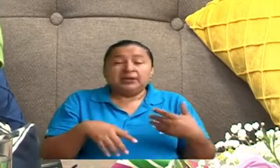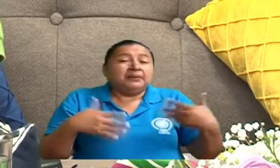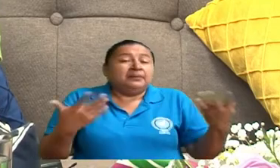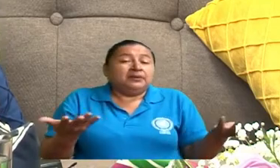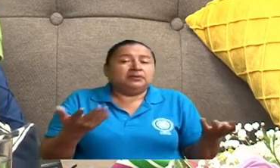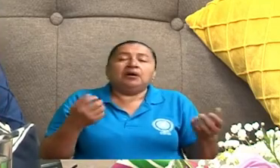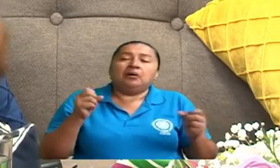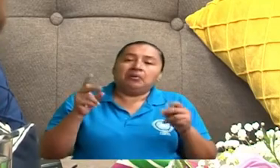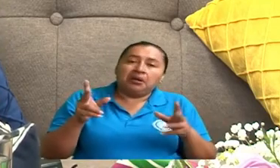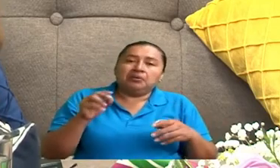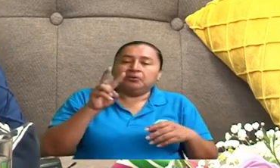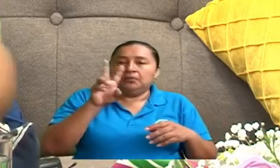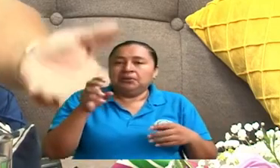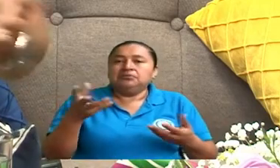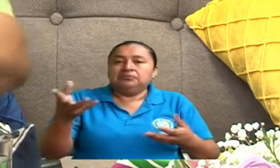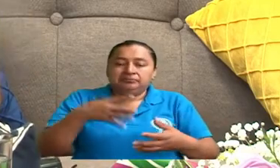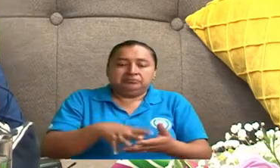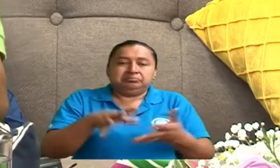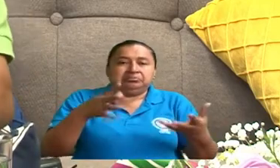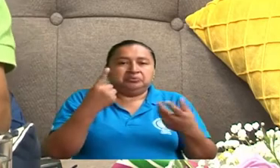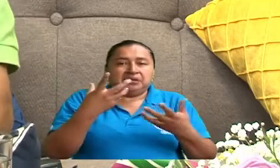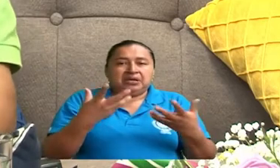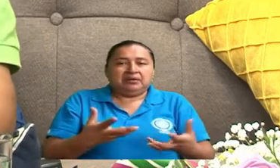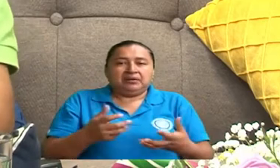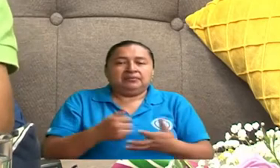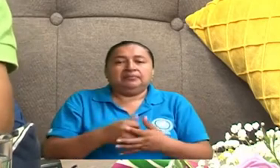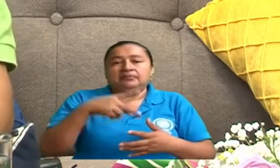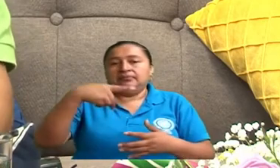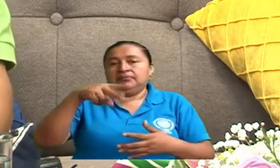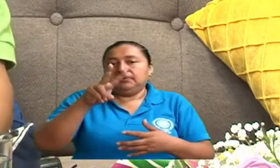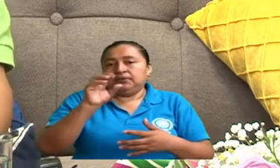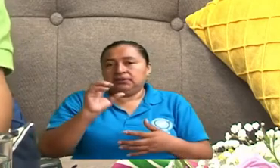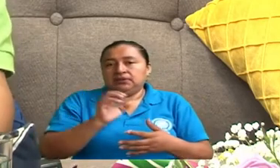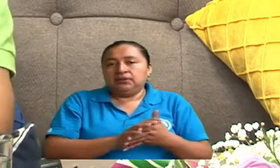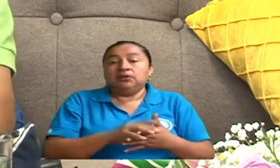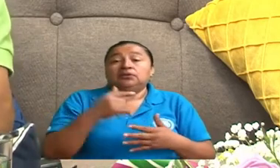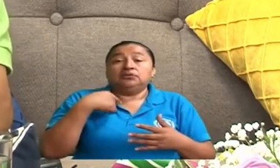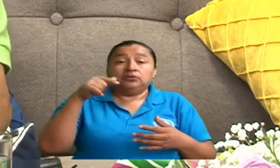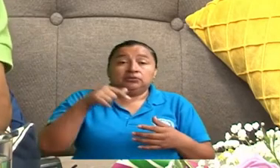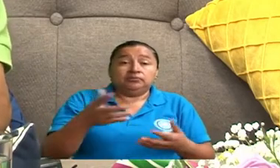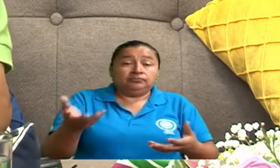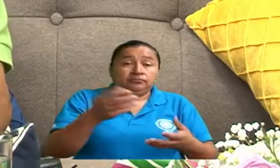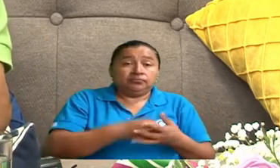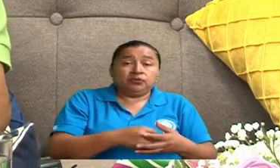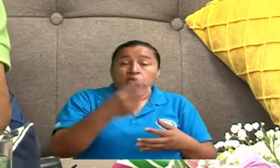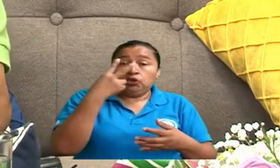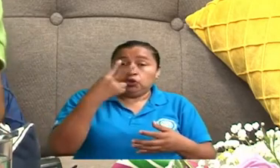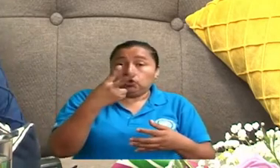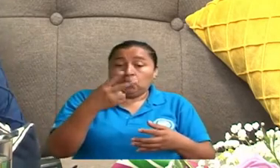Ok, 2 pesos, pues, me dieron por una libra de PVC. Yo agarro, ¿verdad?, 2 mazos de esto, que es de media